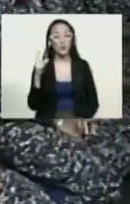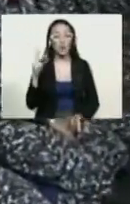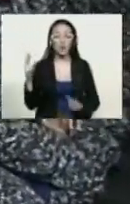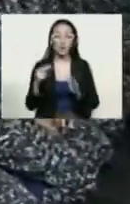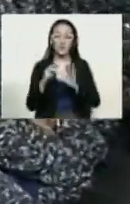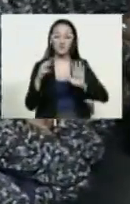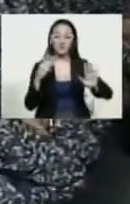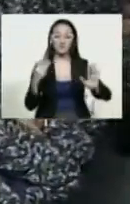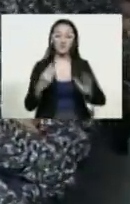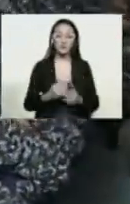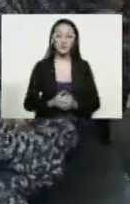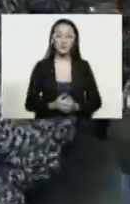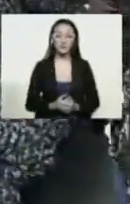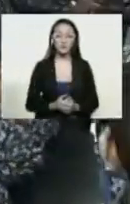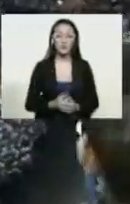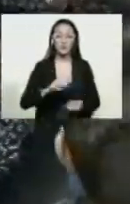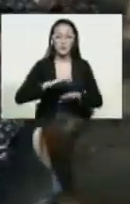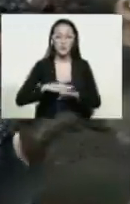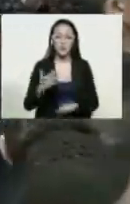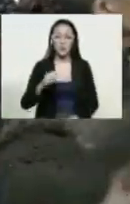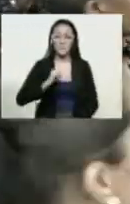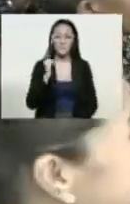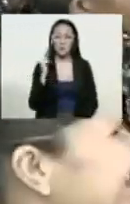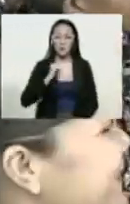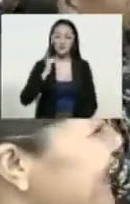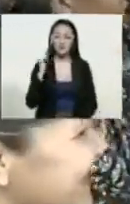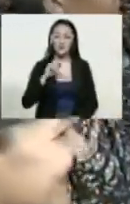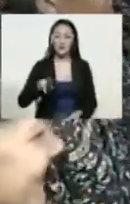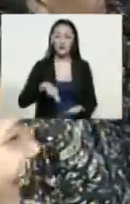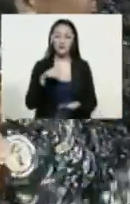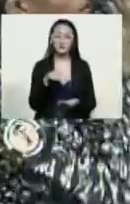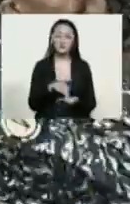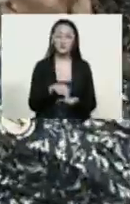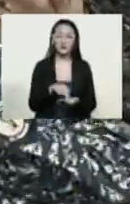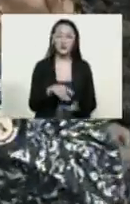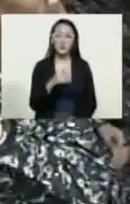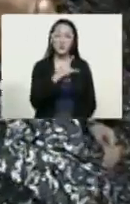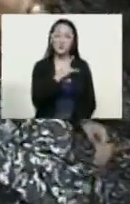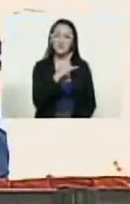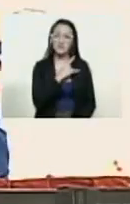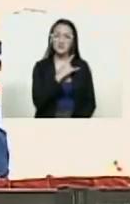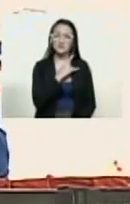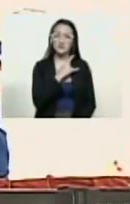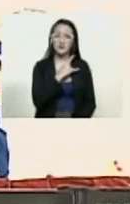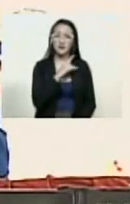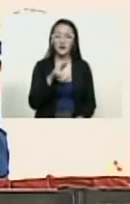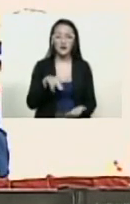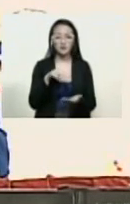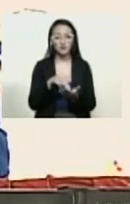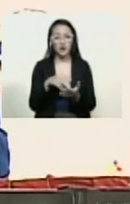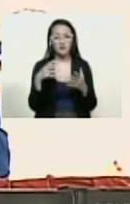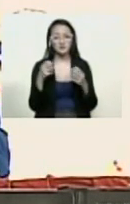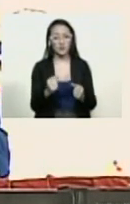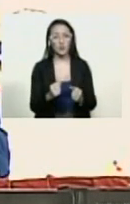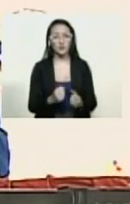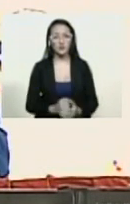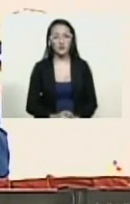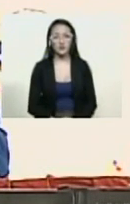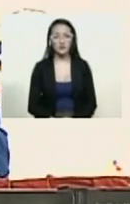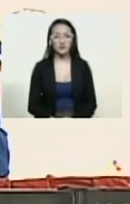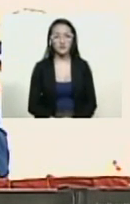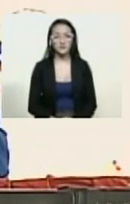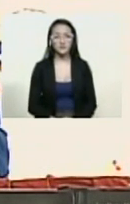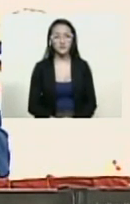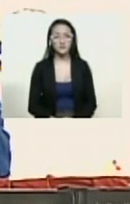porque la Policía Nacional Bolivariana, la Universidad Nacional Experimental de la Seguridad,